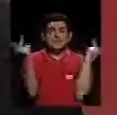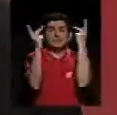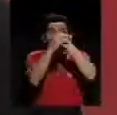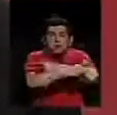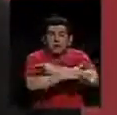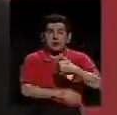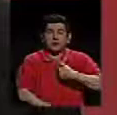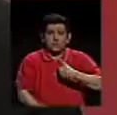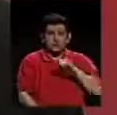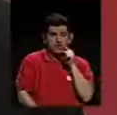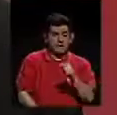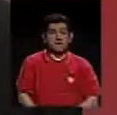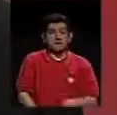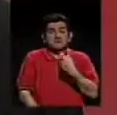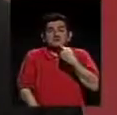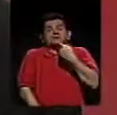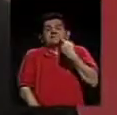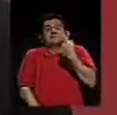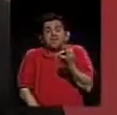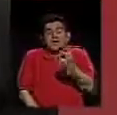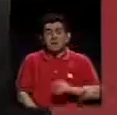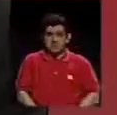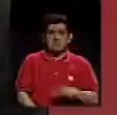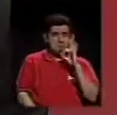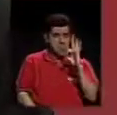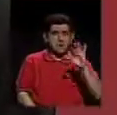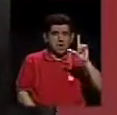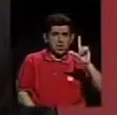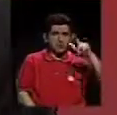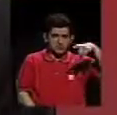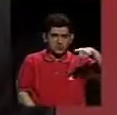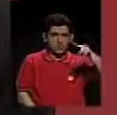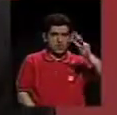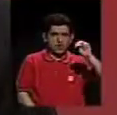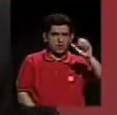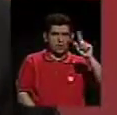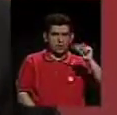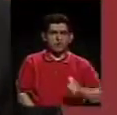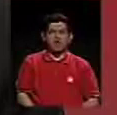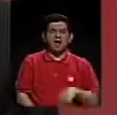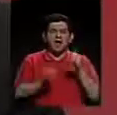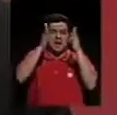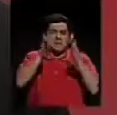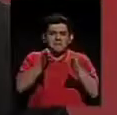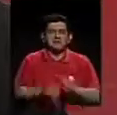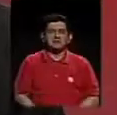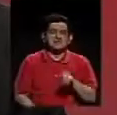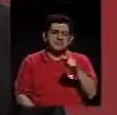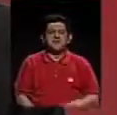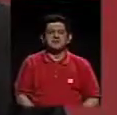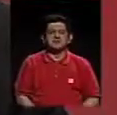de tener, según lo dijo muy bien don Luis Paulino, magistrados dóciles, ¿verdad? Jueces que